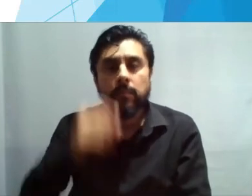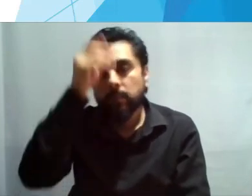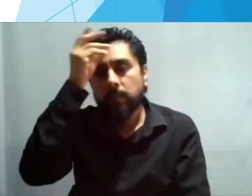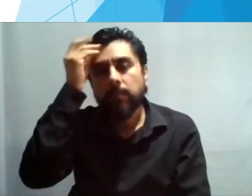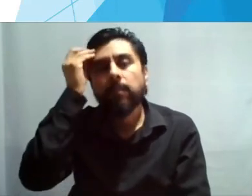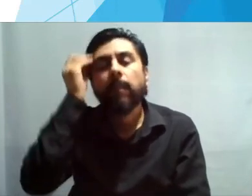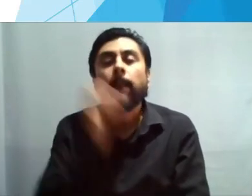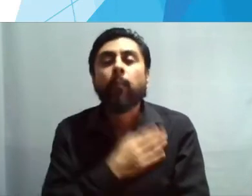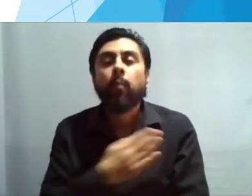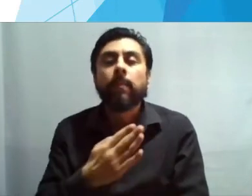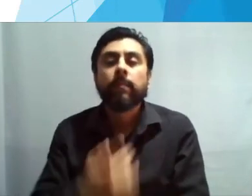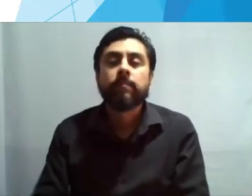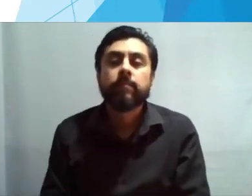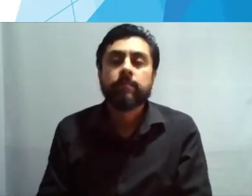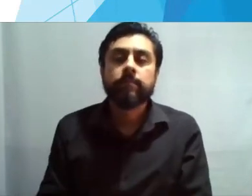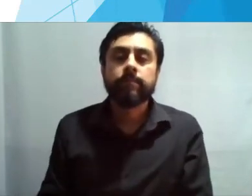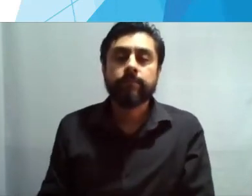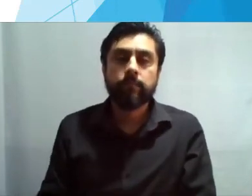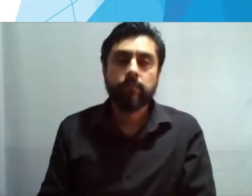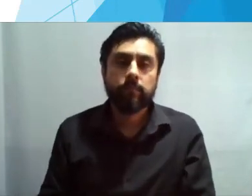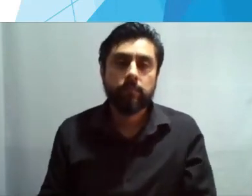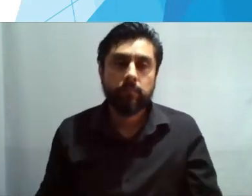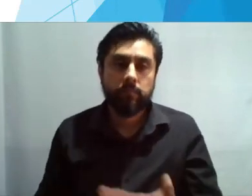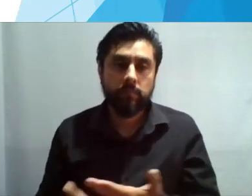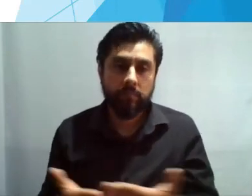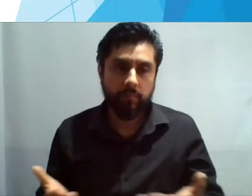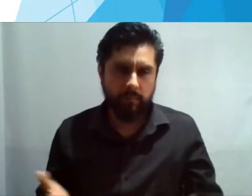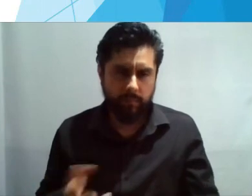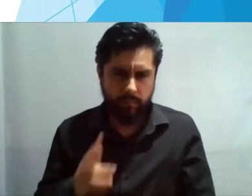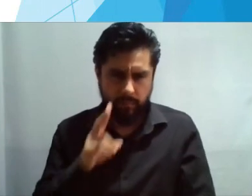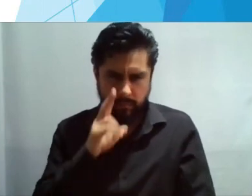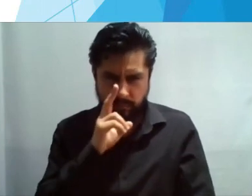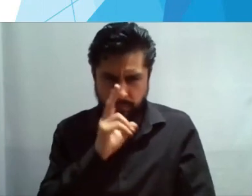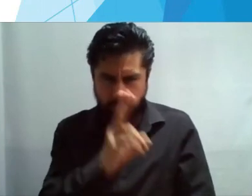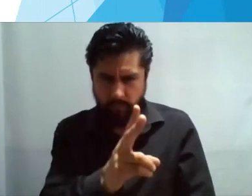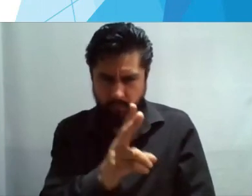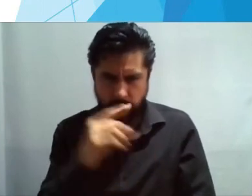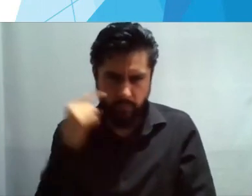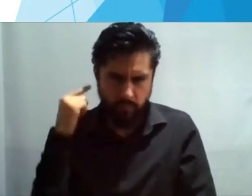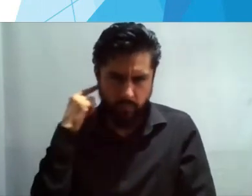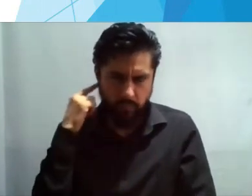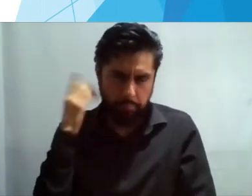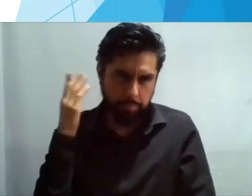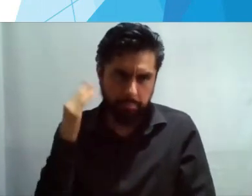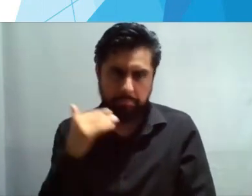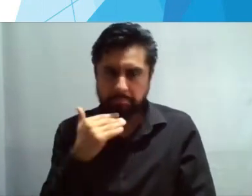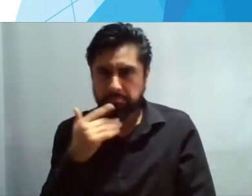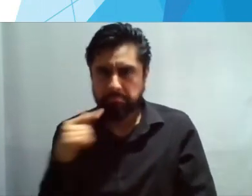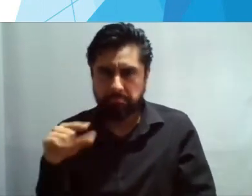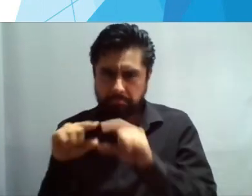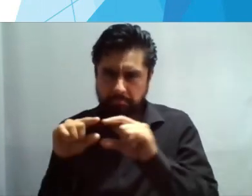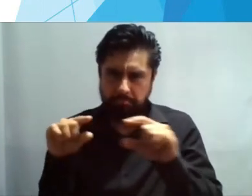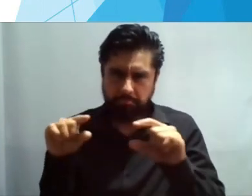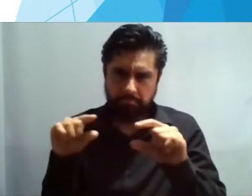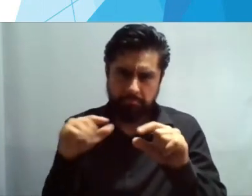Bueno, ahora, aquí estamos viendo un oído, bien, al fondo es el tímpano, unas pequeñas marquitas